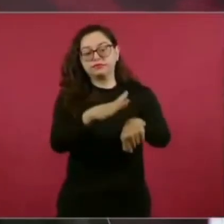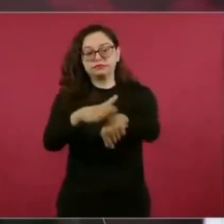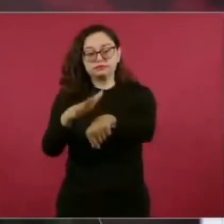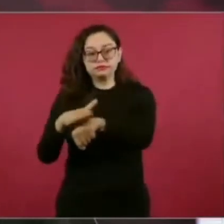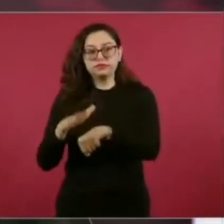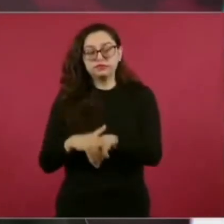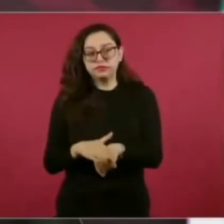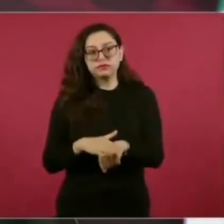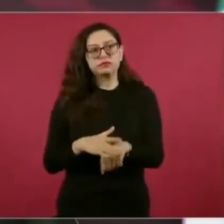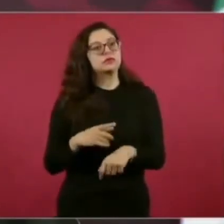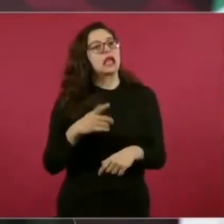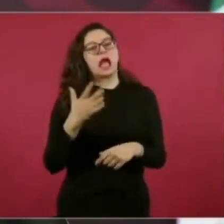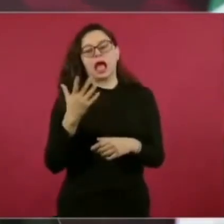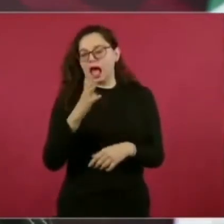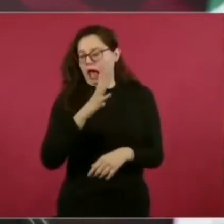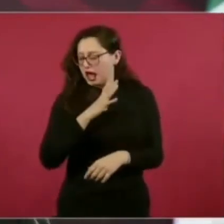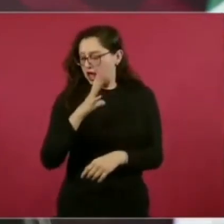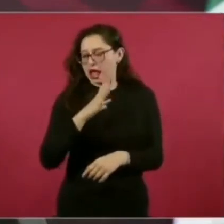dándole seguimiento